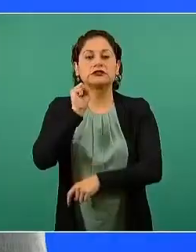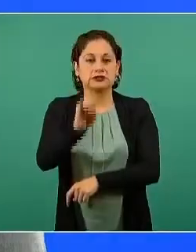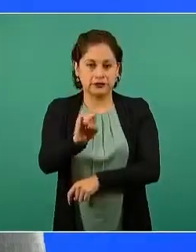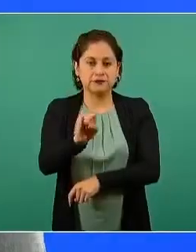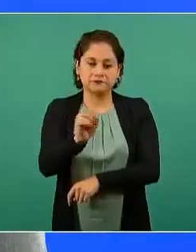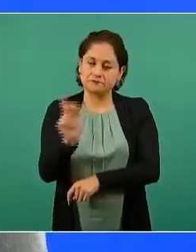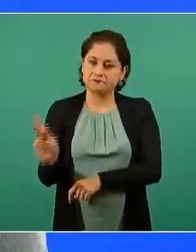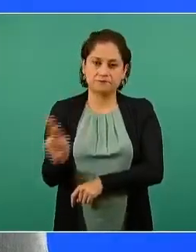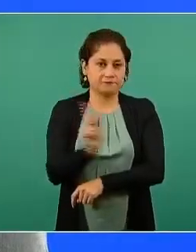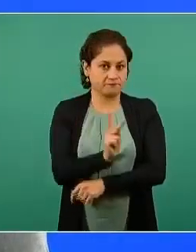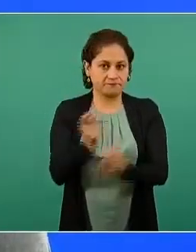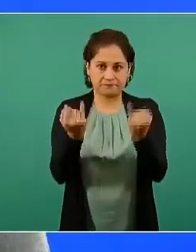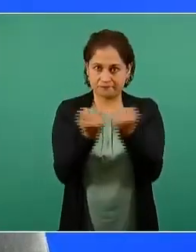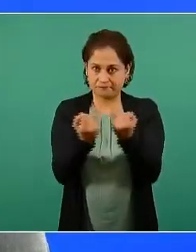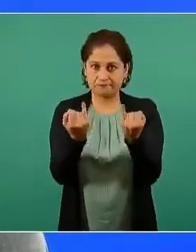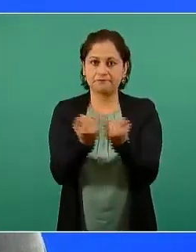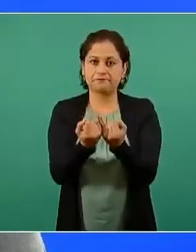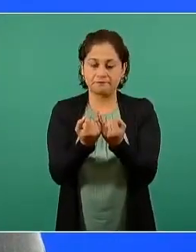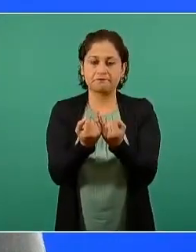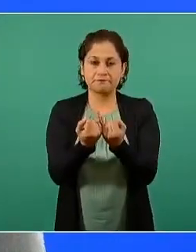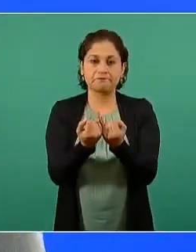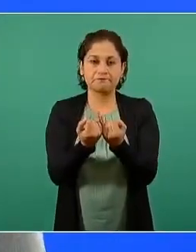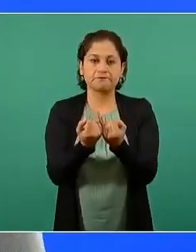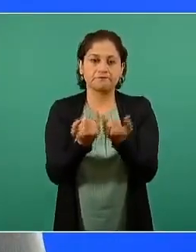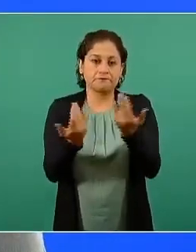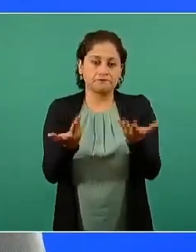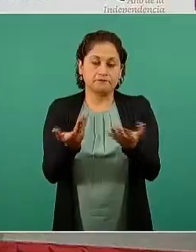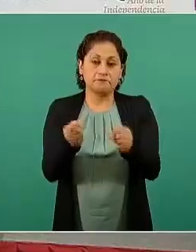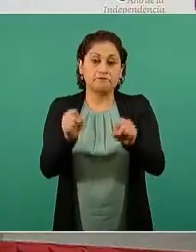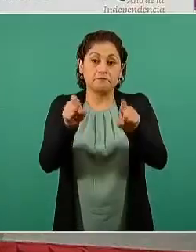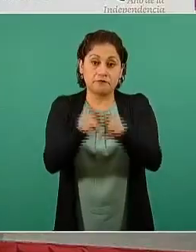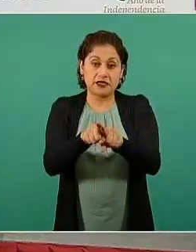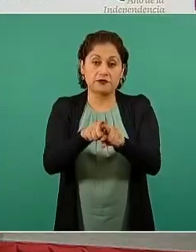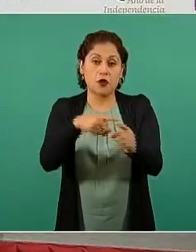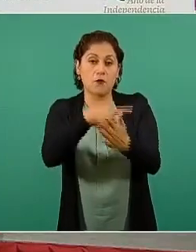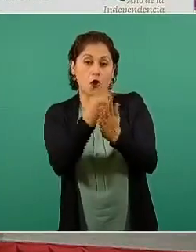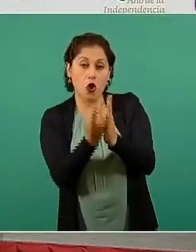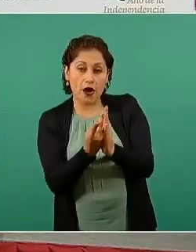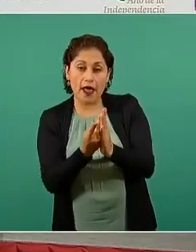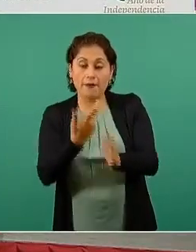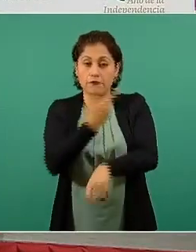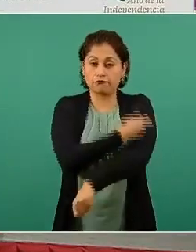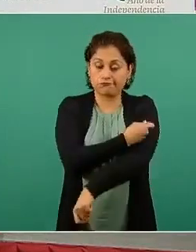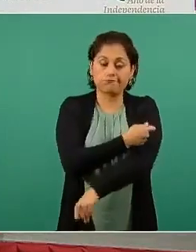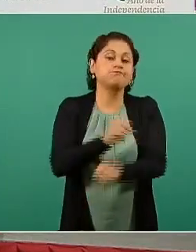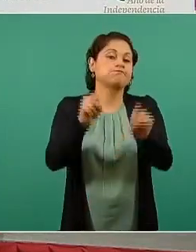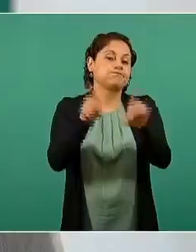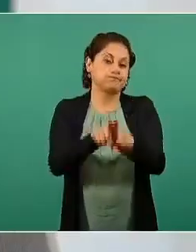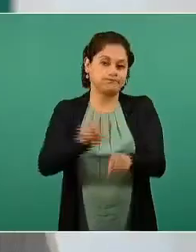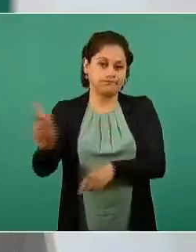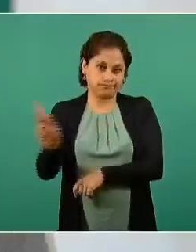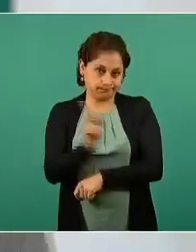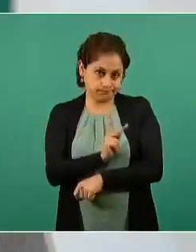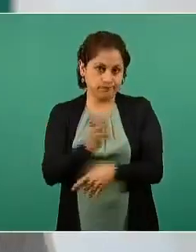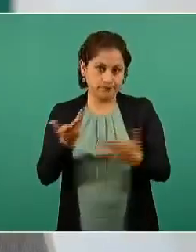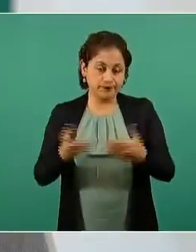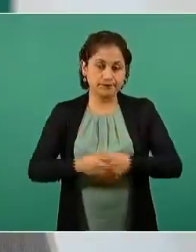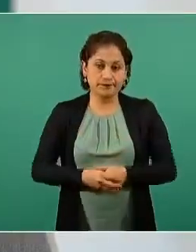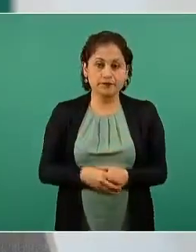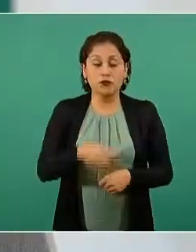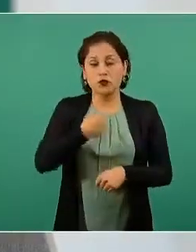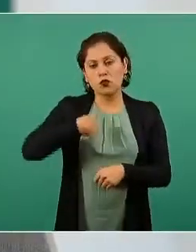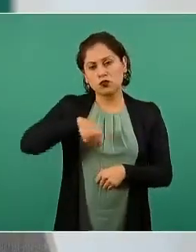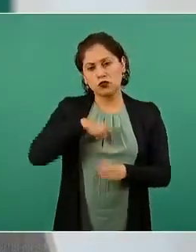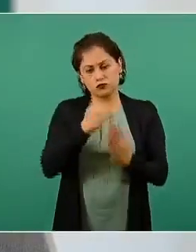ese sentido tenemos, digamos, la política de inmunizaciones es muy similar. Nuestras poblaciones objetivos estuvimos